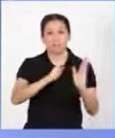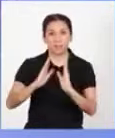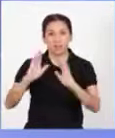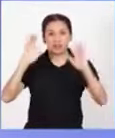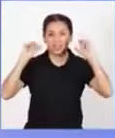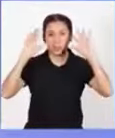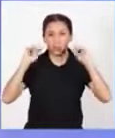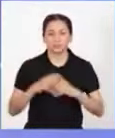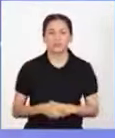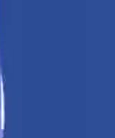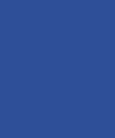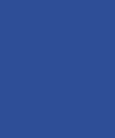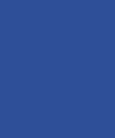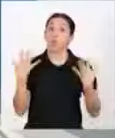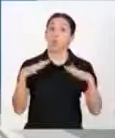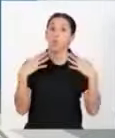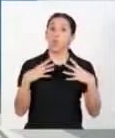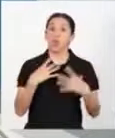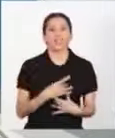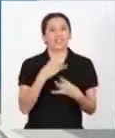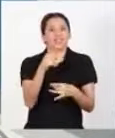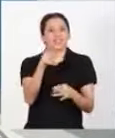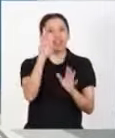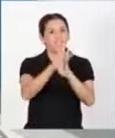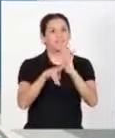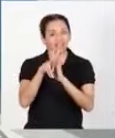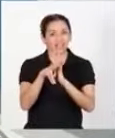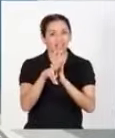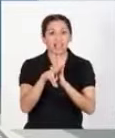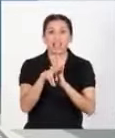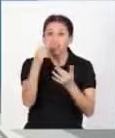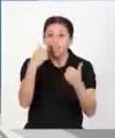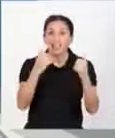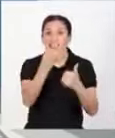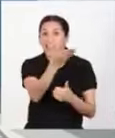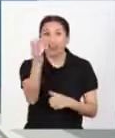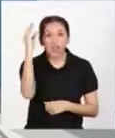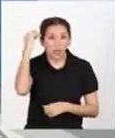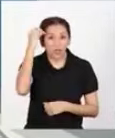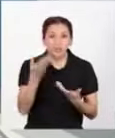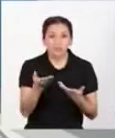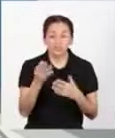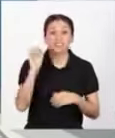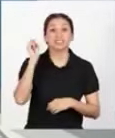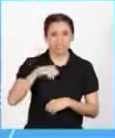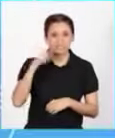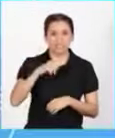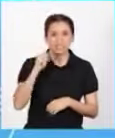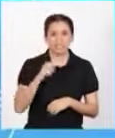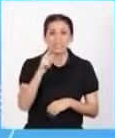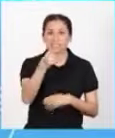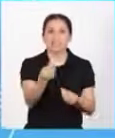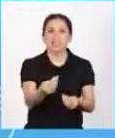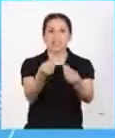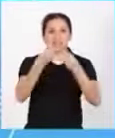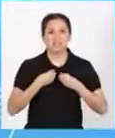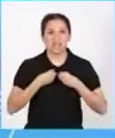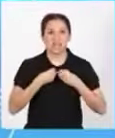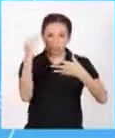hay que estar preparados. Chao. ¡Muy interesante el video! ¿No les pareció, chicos? Sí,